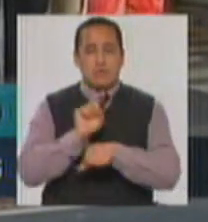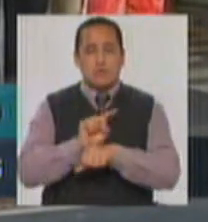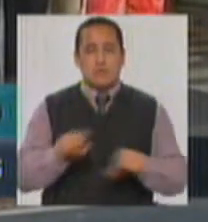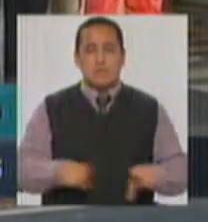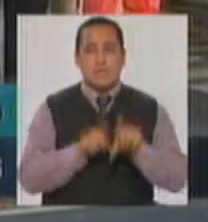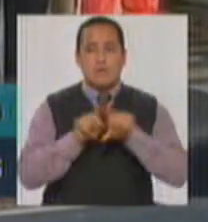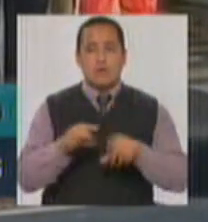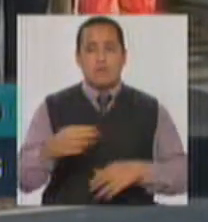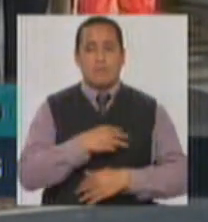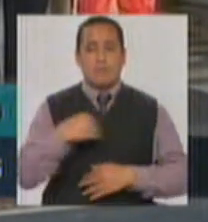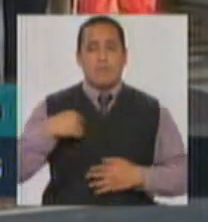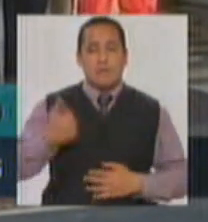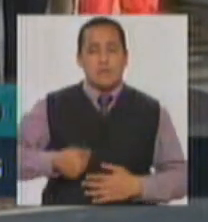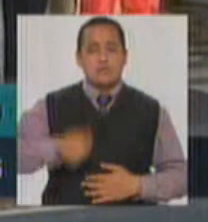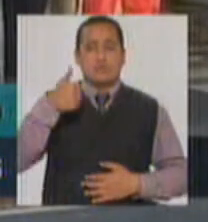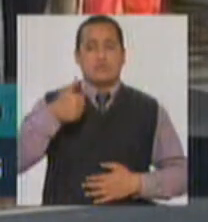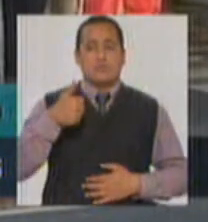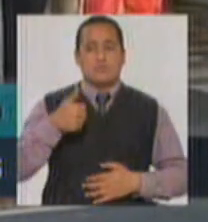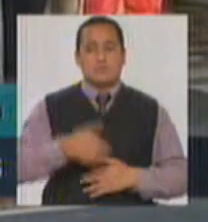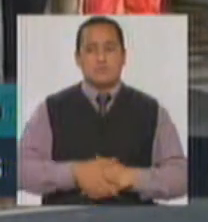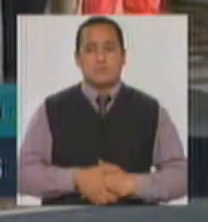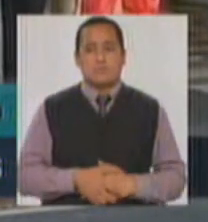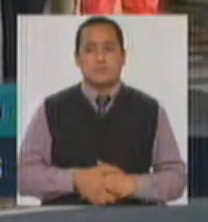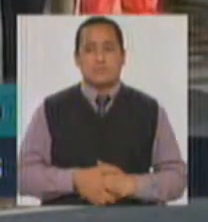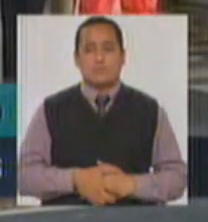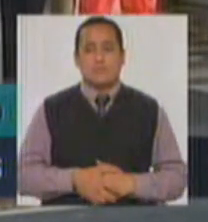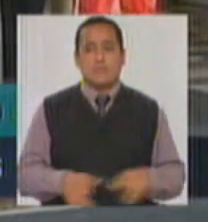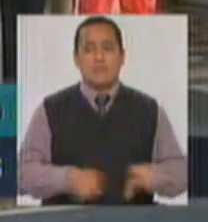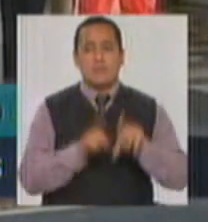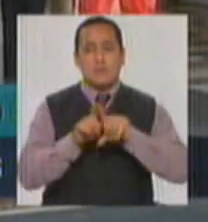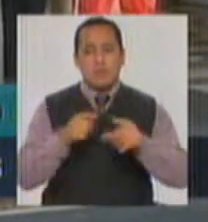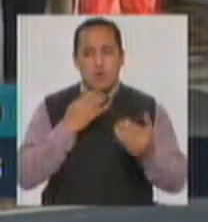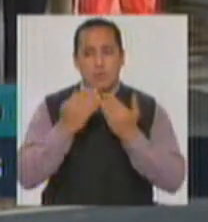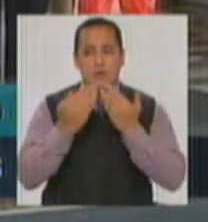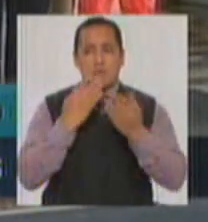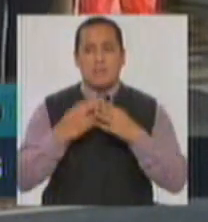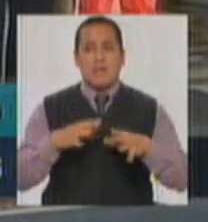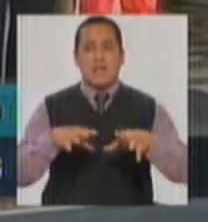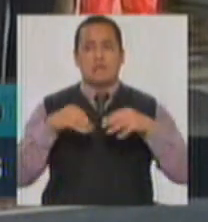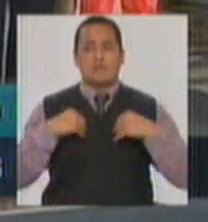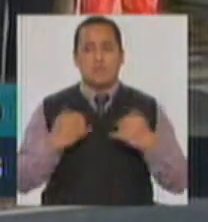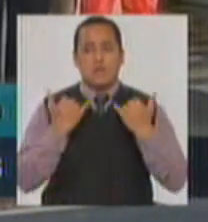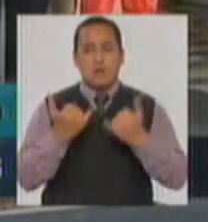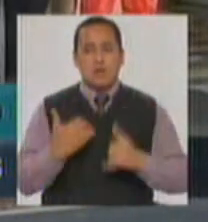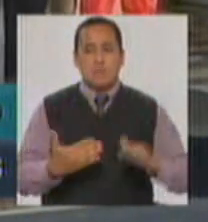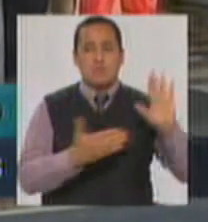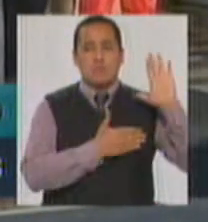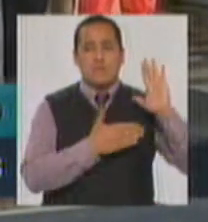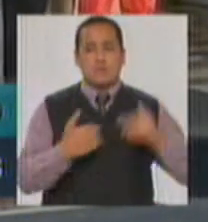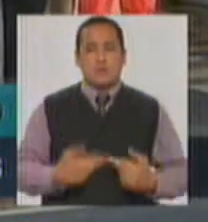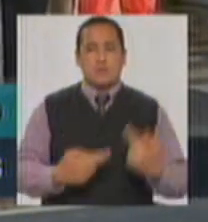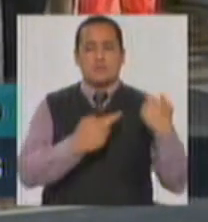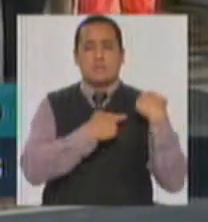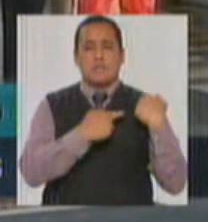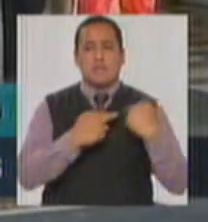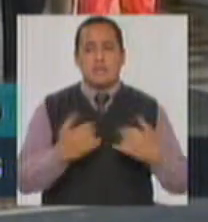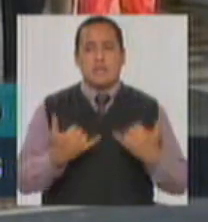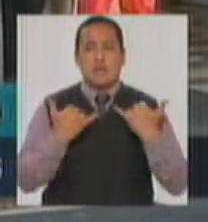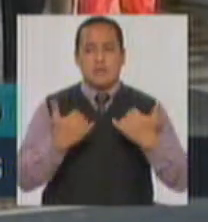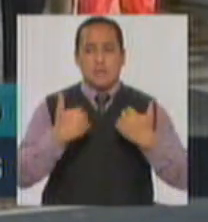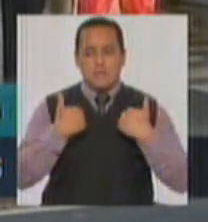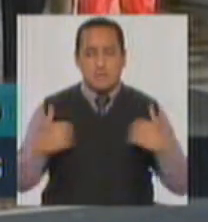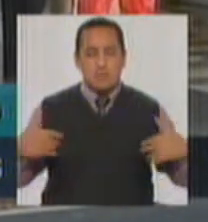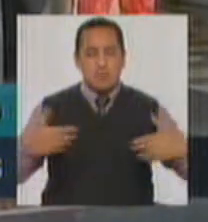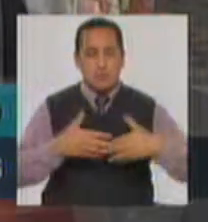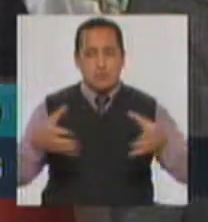Juan Jiménez, nuestro premier, para asumir compromisos y responsabilidades que tenemos